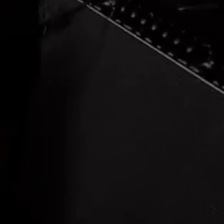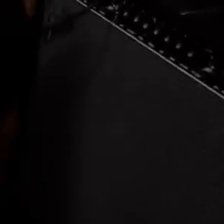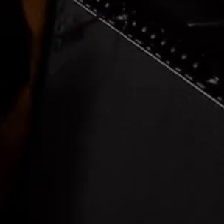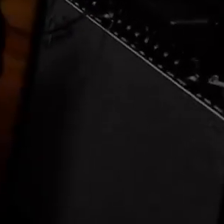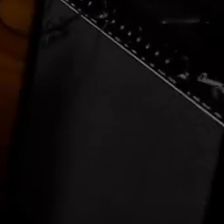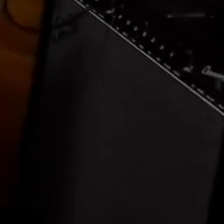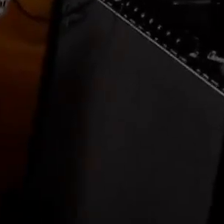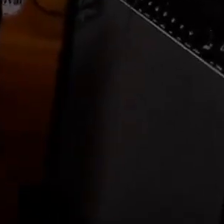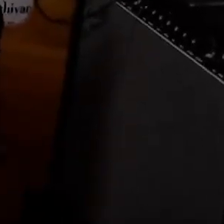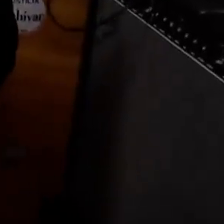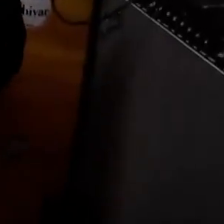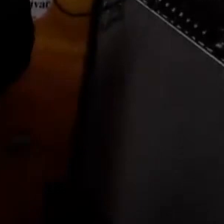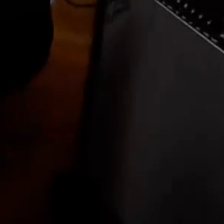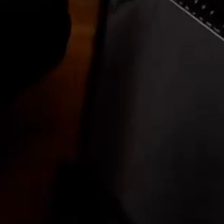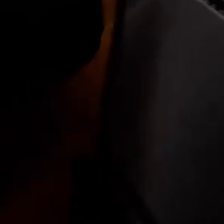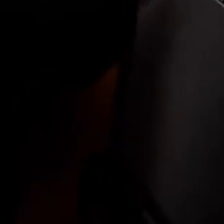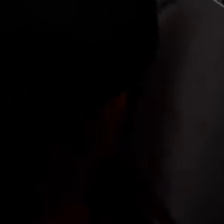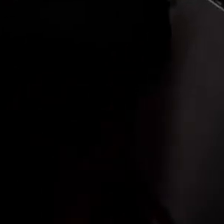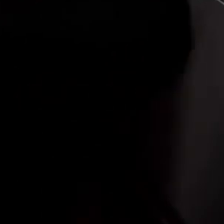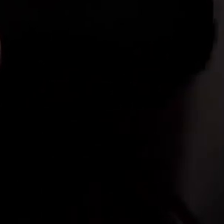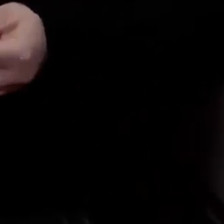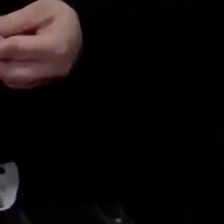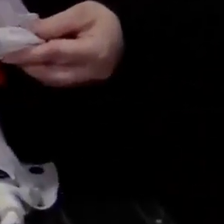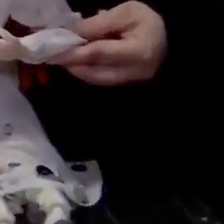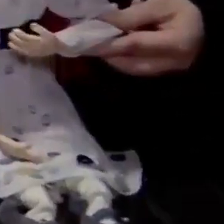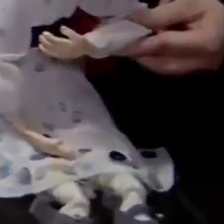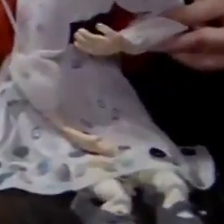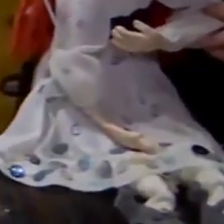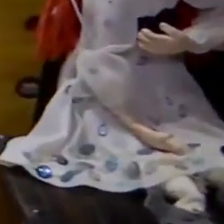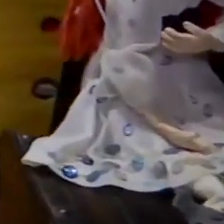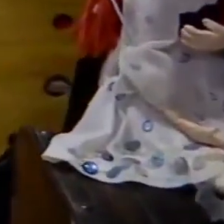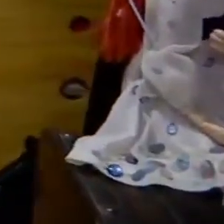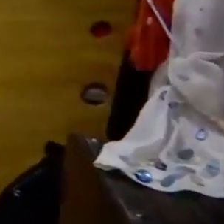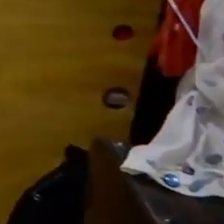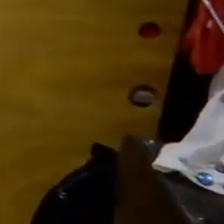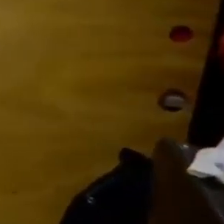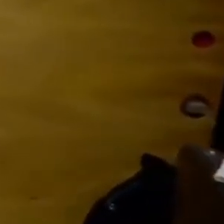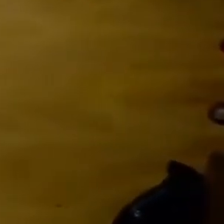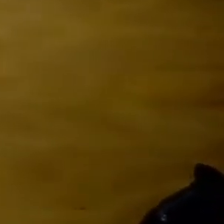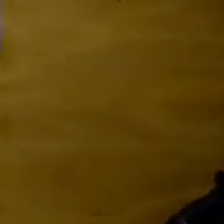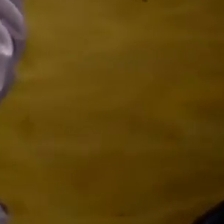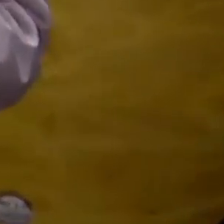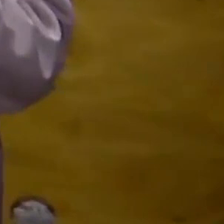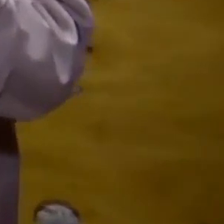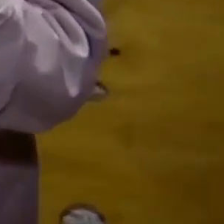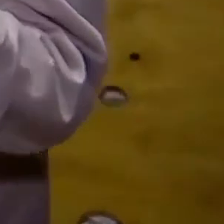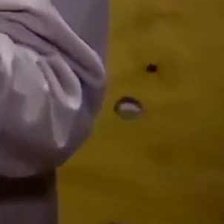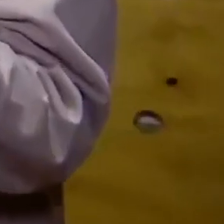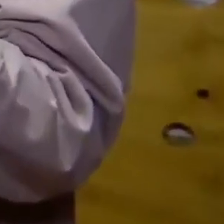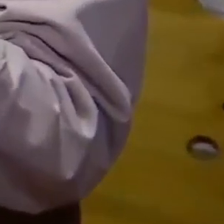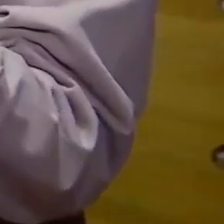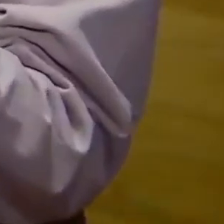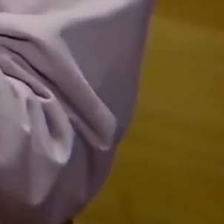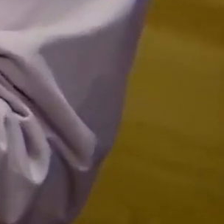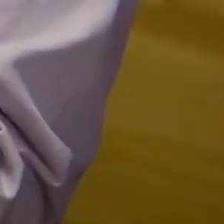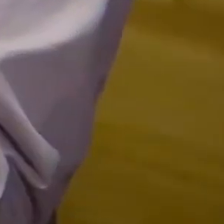De un golpe certero me hicieron un hombre con temple de acero y lengua de